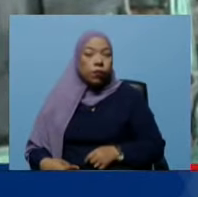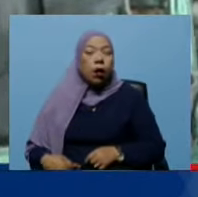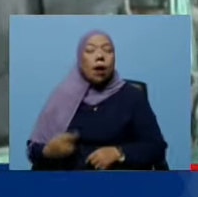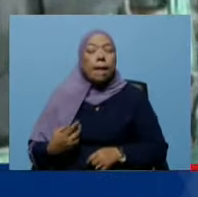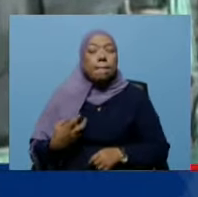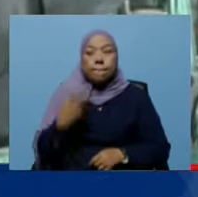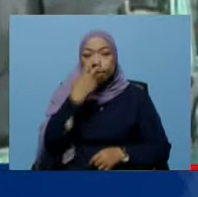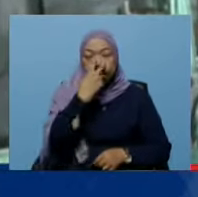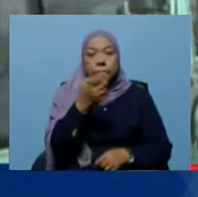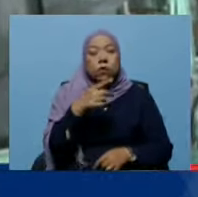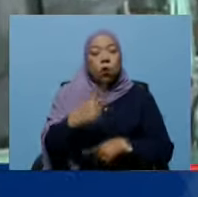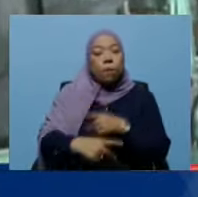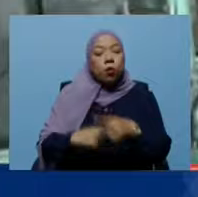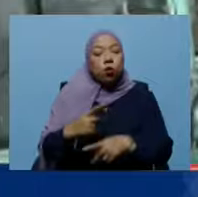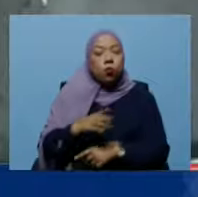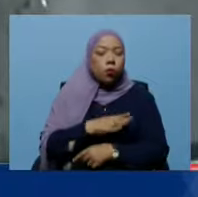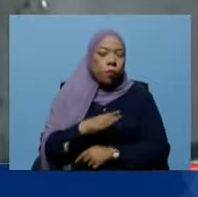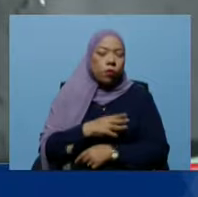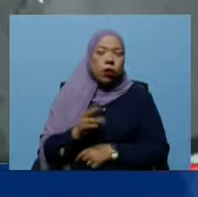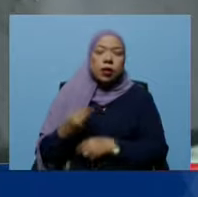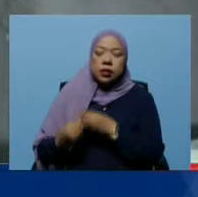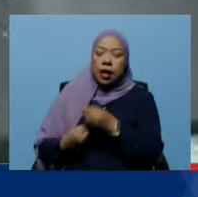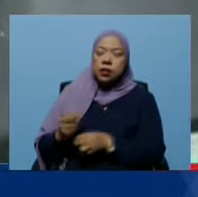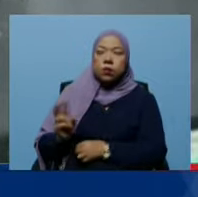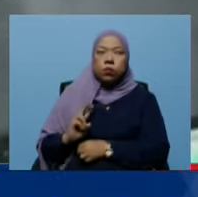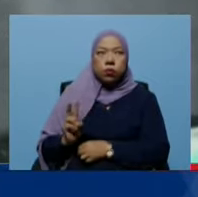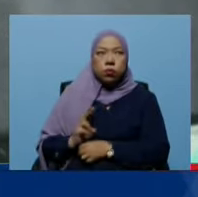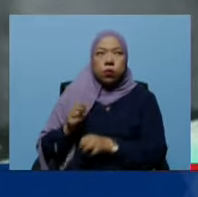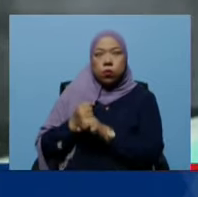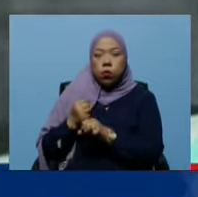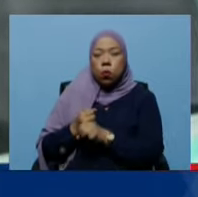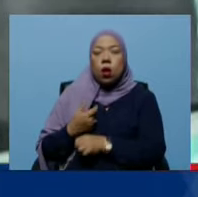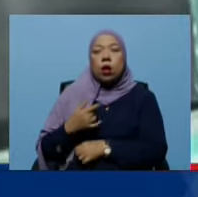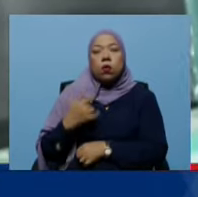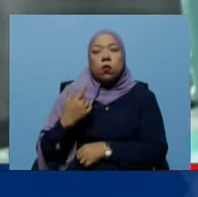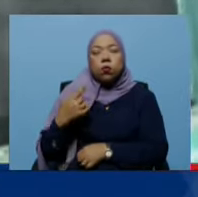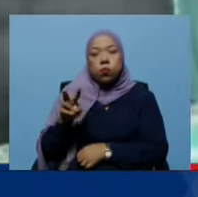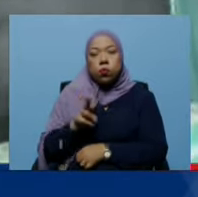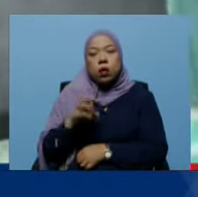llevar los productos que se elaboran